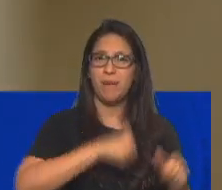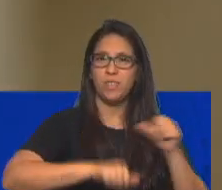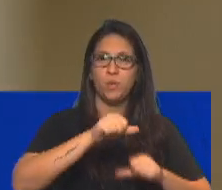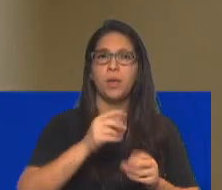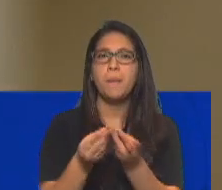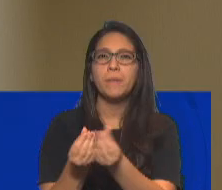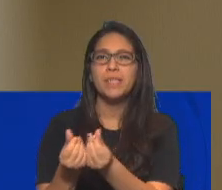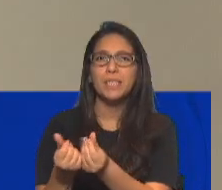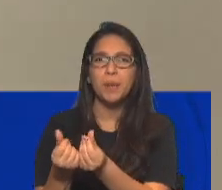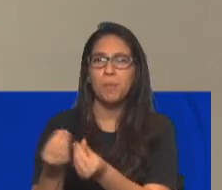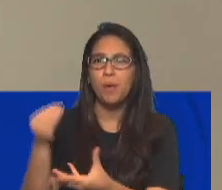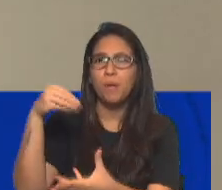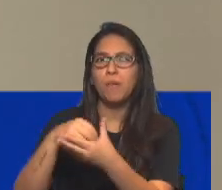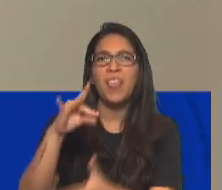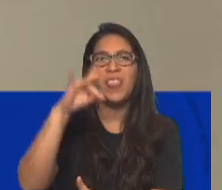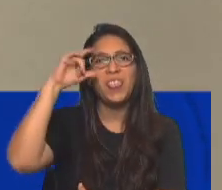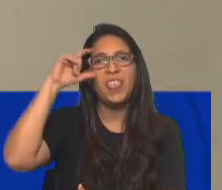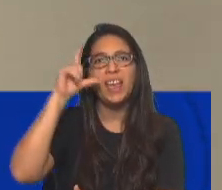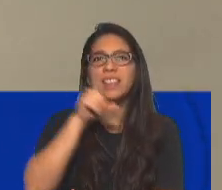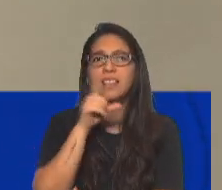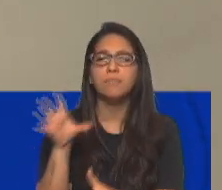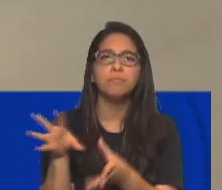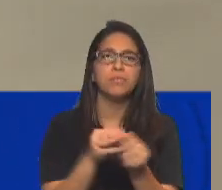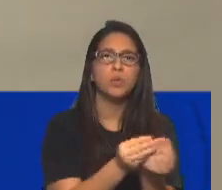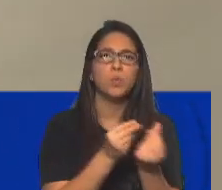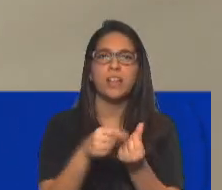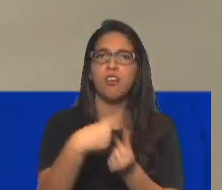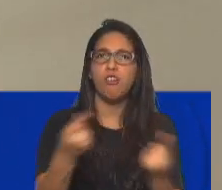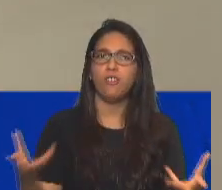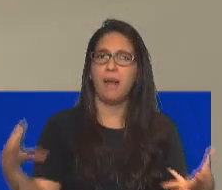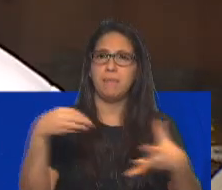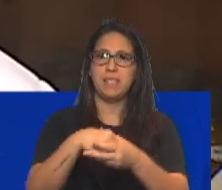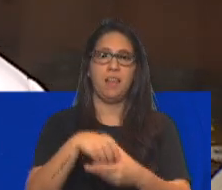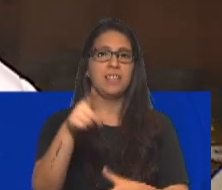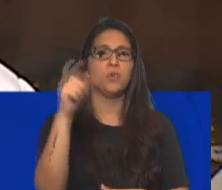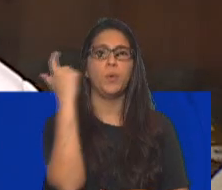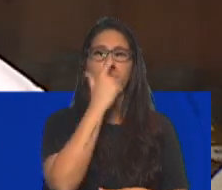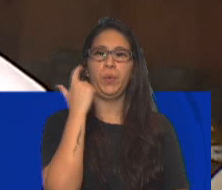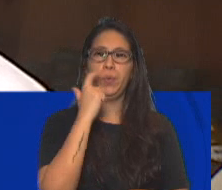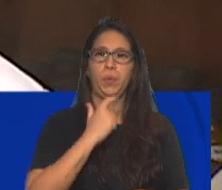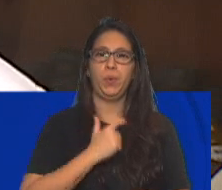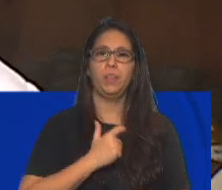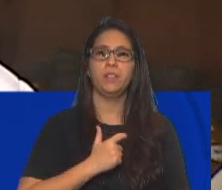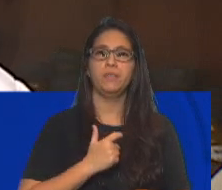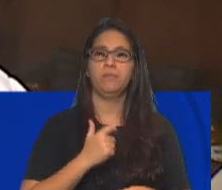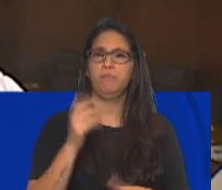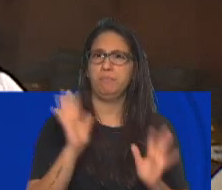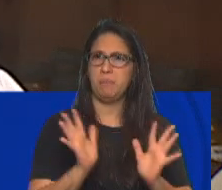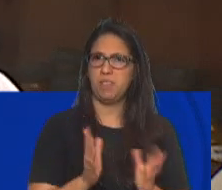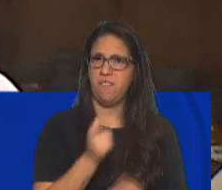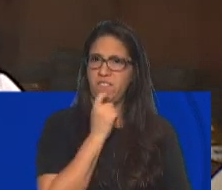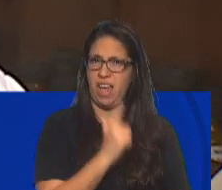el principio activo, DIT, junto a otras sustancias. Esta es una loción, que su preparación es muy